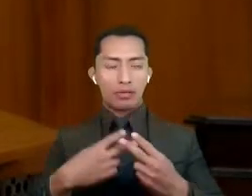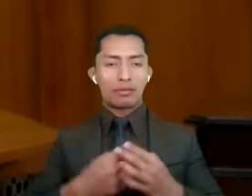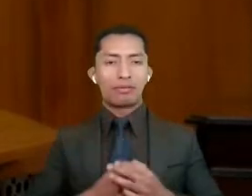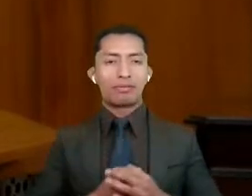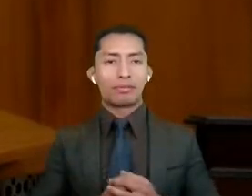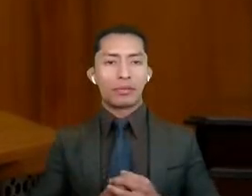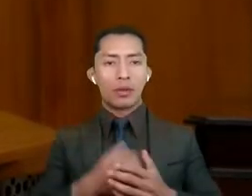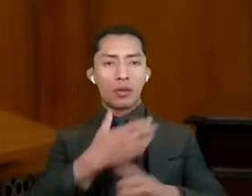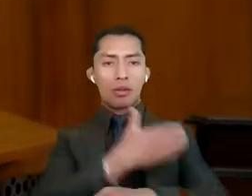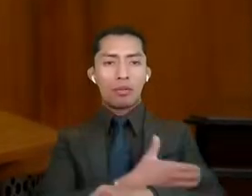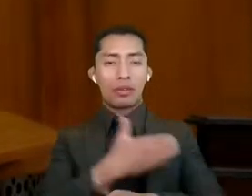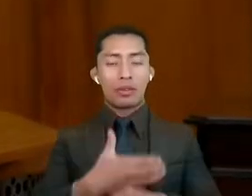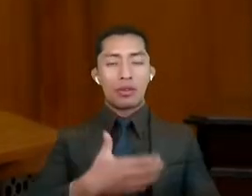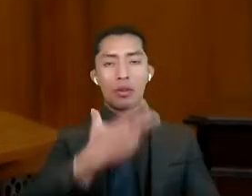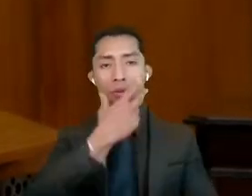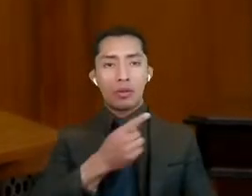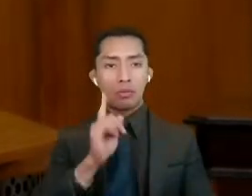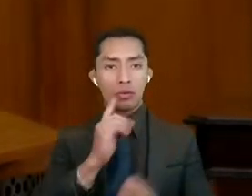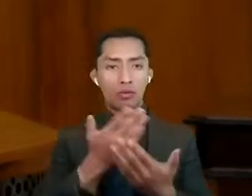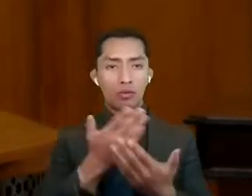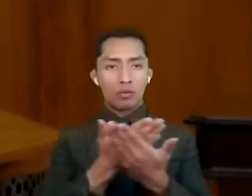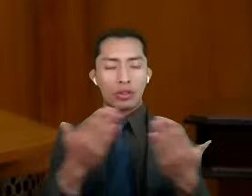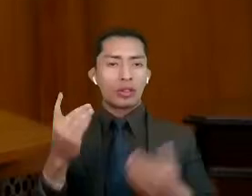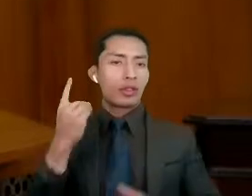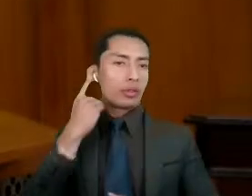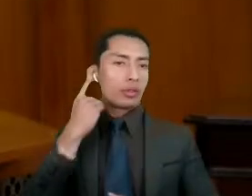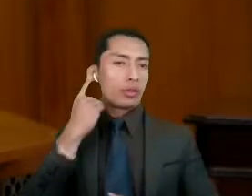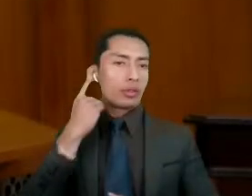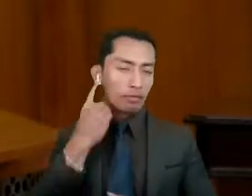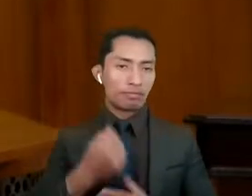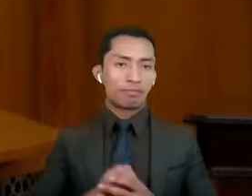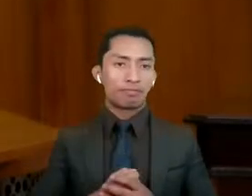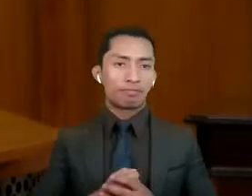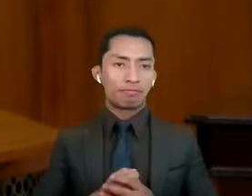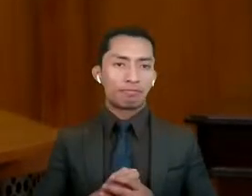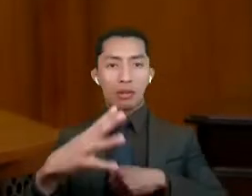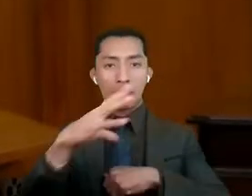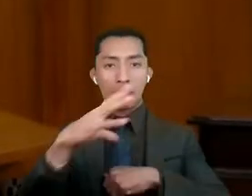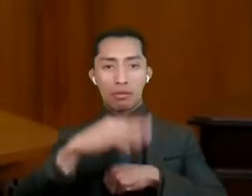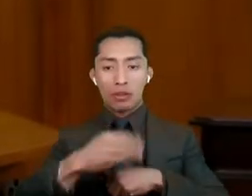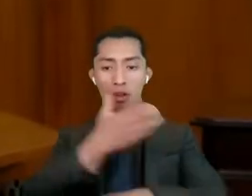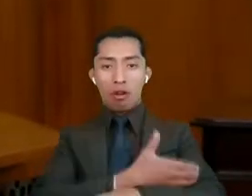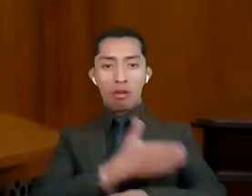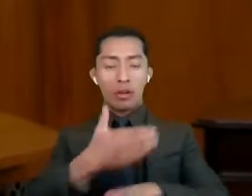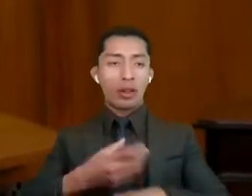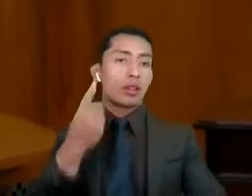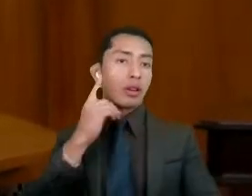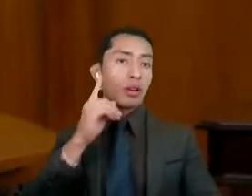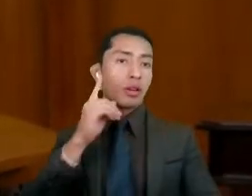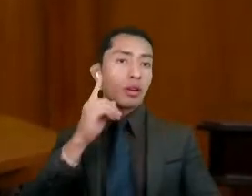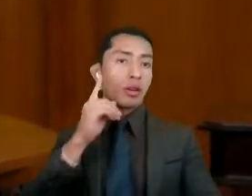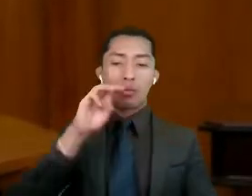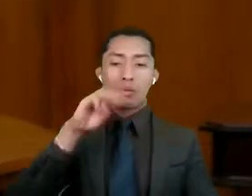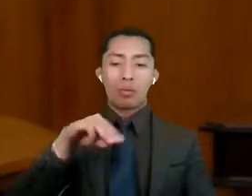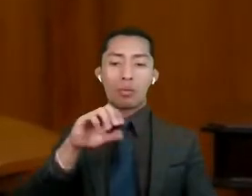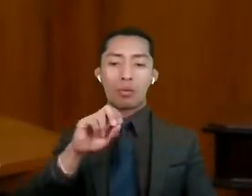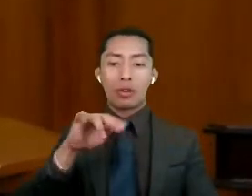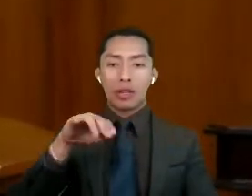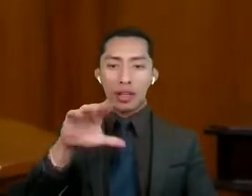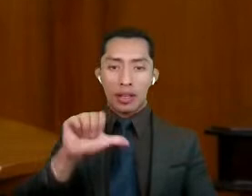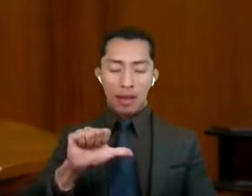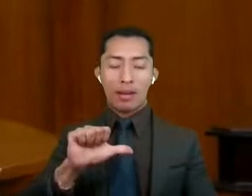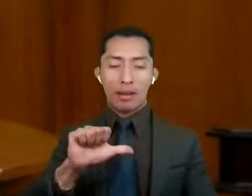Compañeras y compañeros diputados y diputadas, con el permiso de mi compañera diputada, la diputada Mónica Miriam Granillo